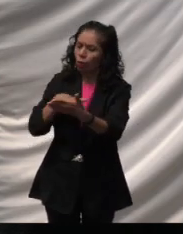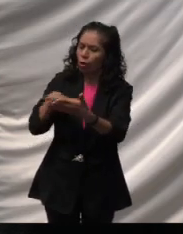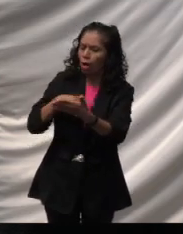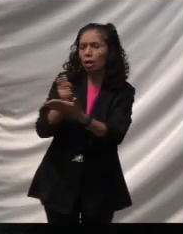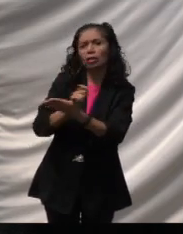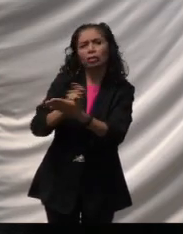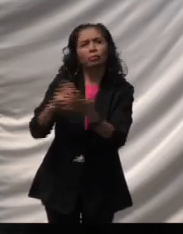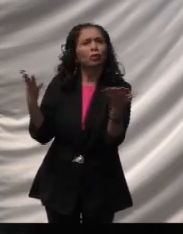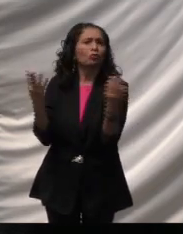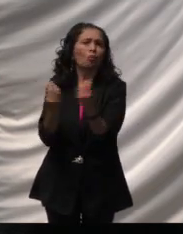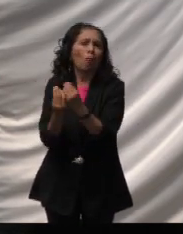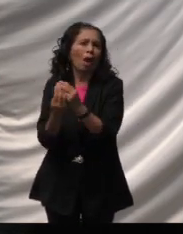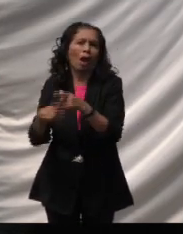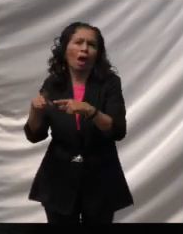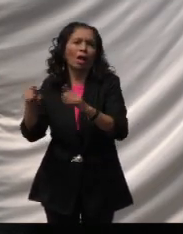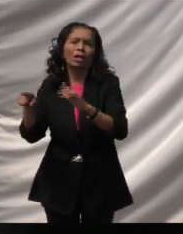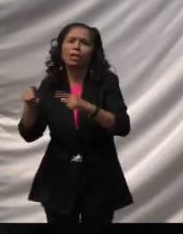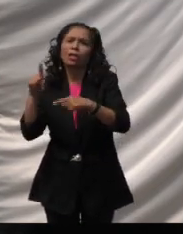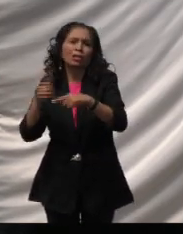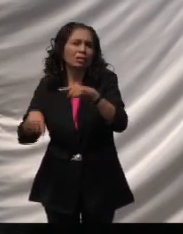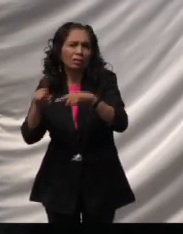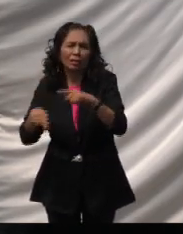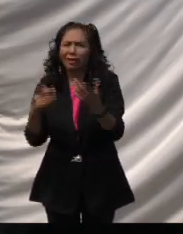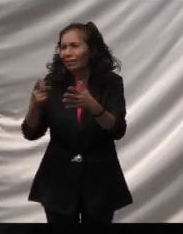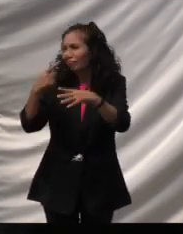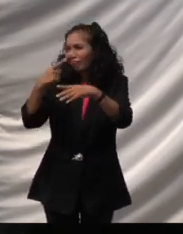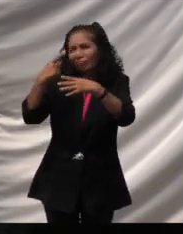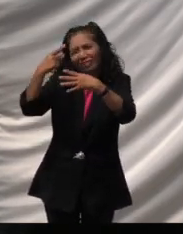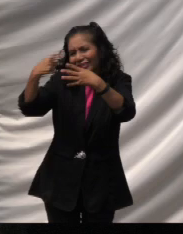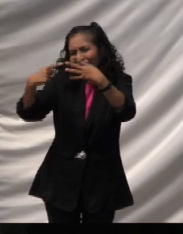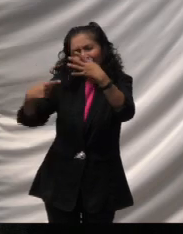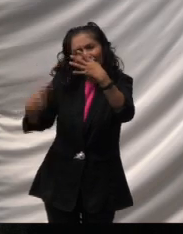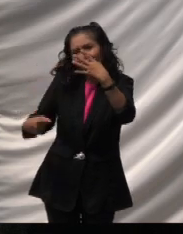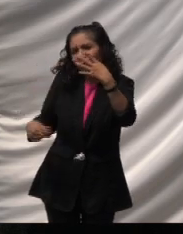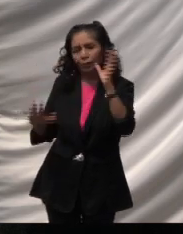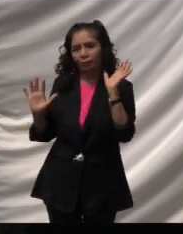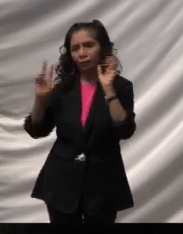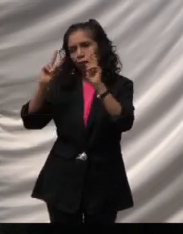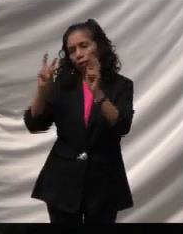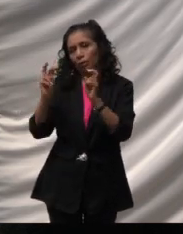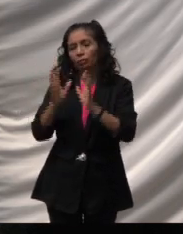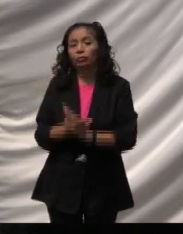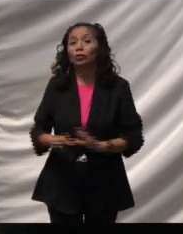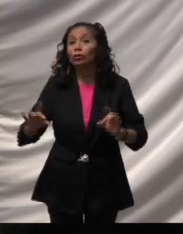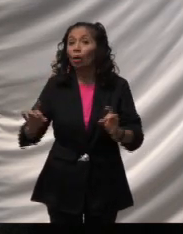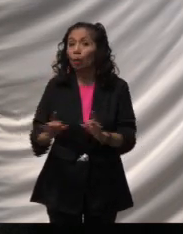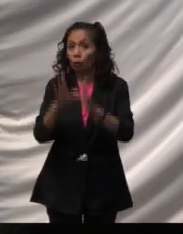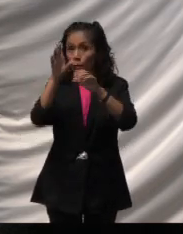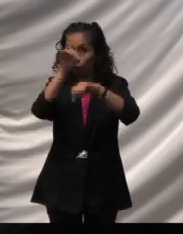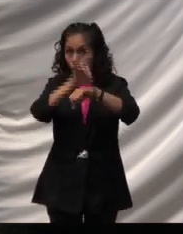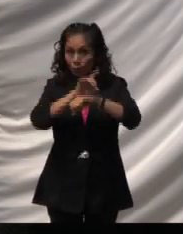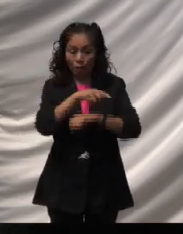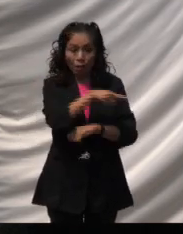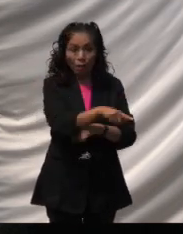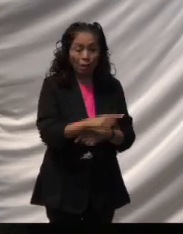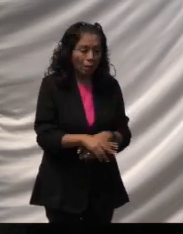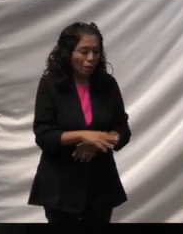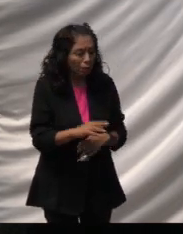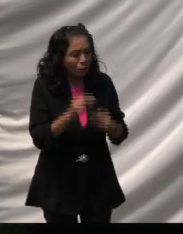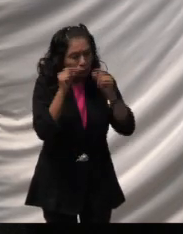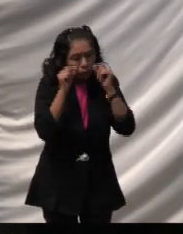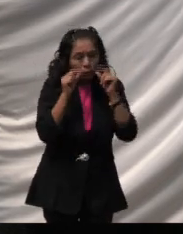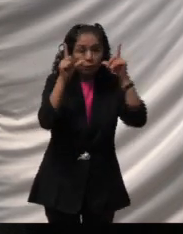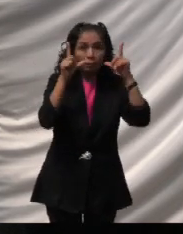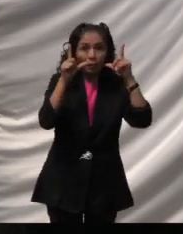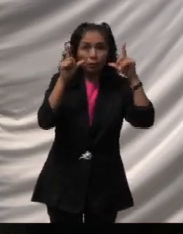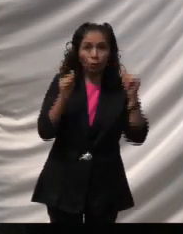escribir, sumar, restar, hablar fluido, entre muchas otras cosas. Un día Pedro se despertó con una mirada triste, ya